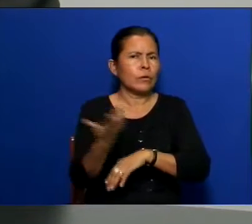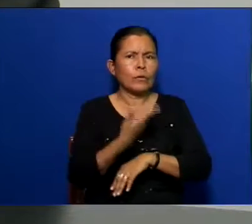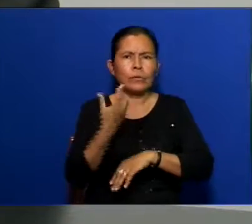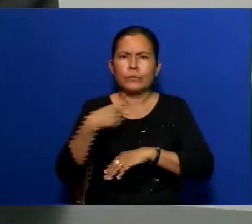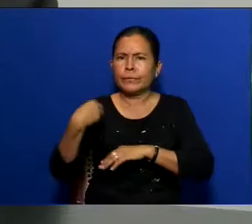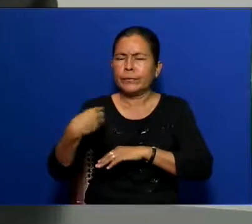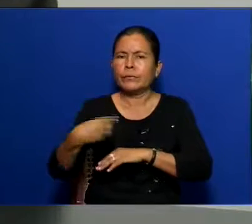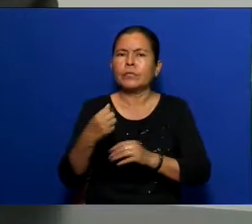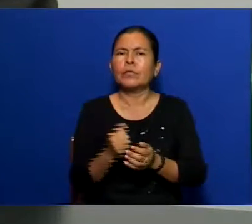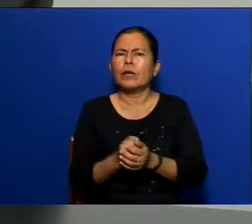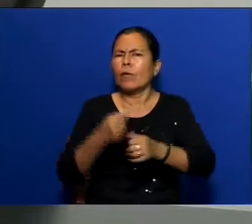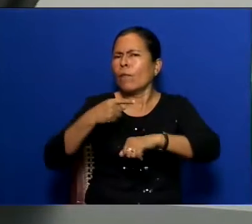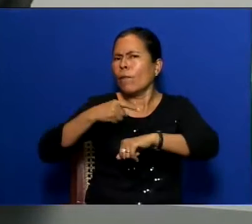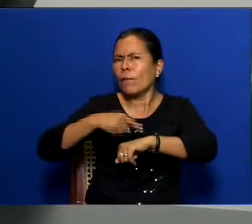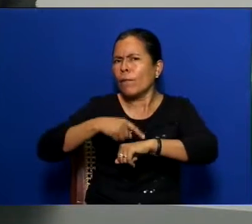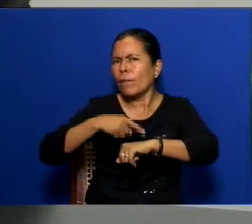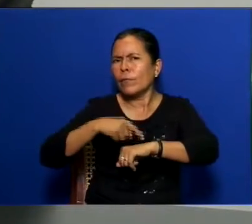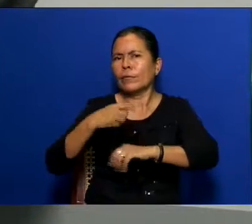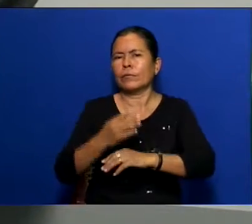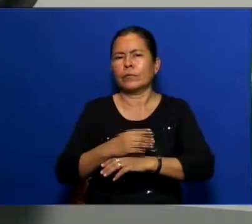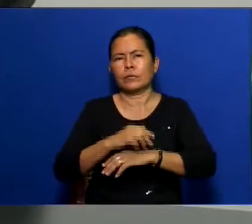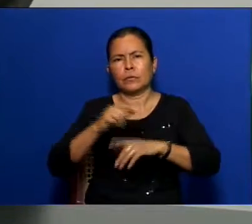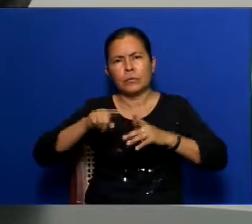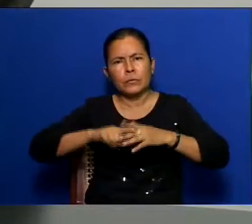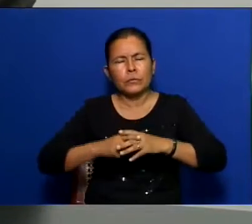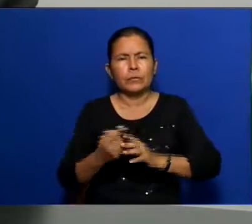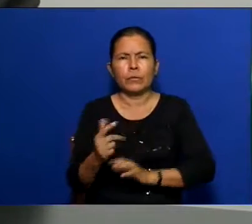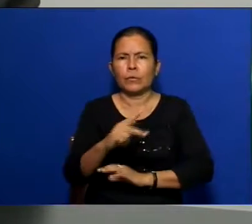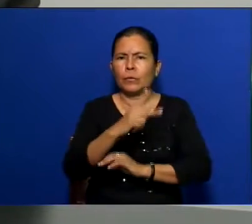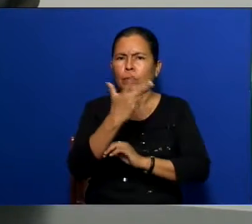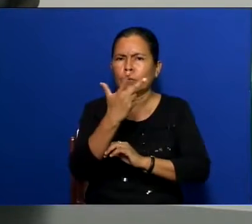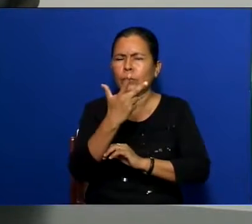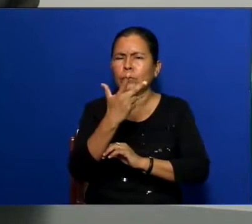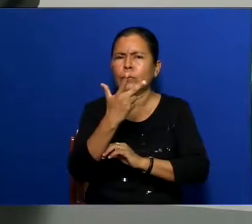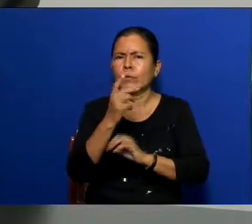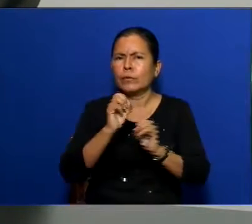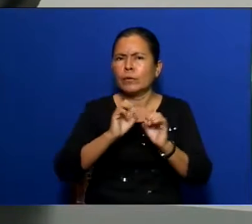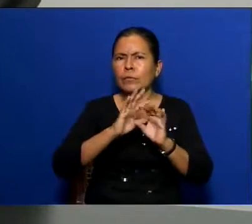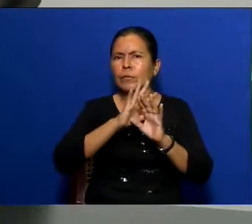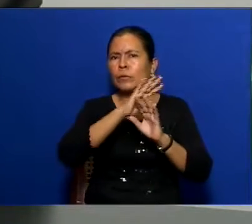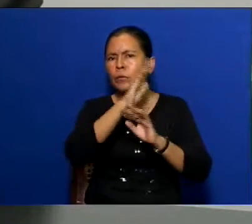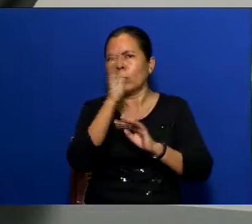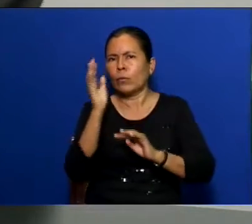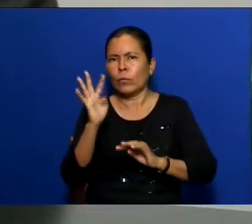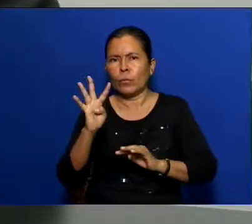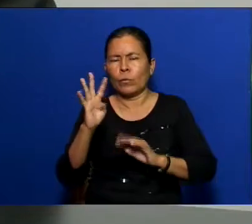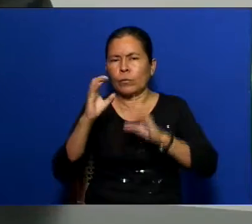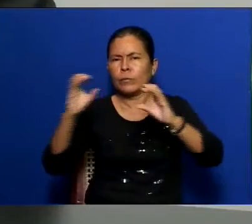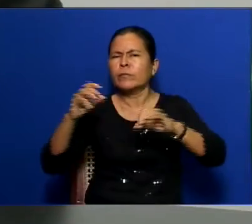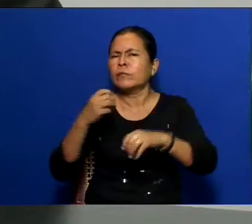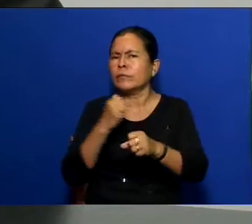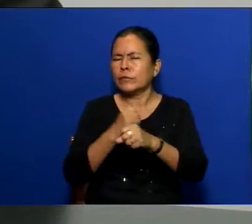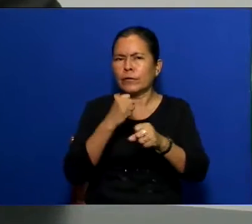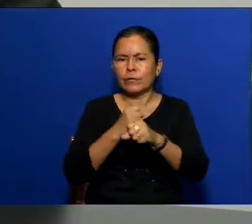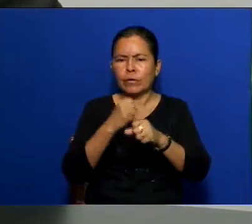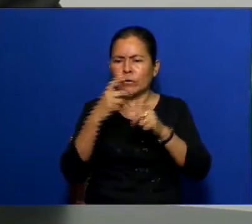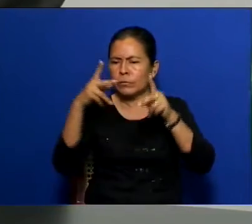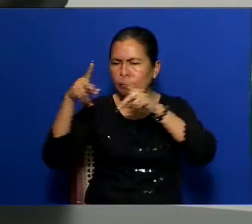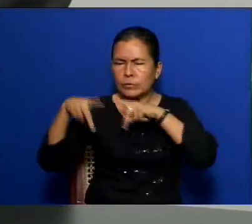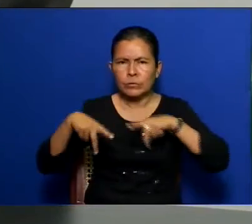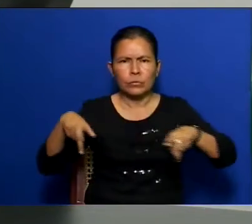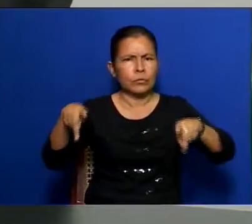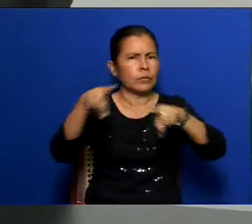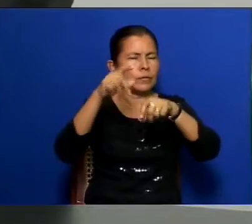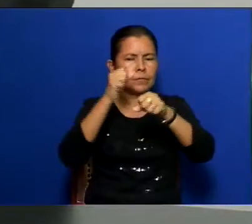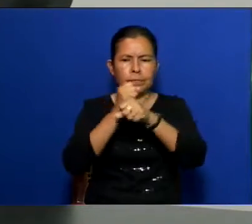Durante el horario ordinario, que es de 8 de la mañana a las 4 de la tarde, se trabaja con todo el personal